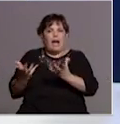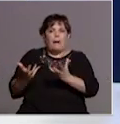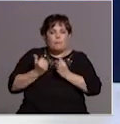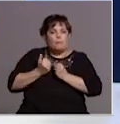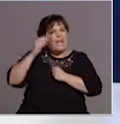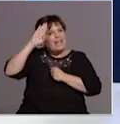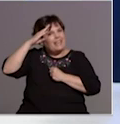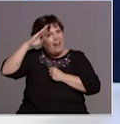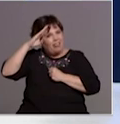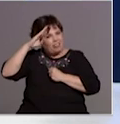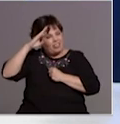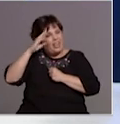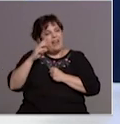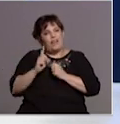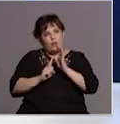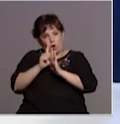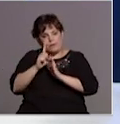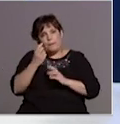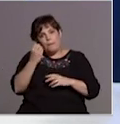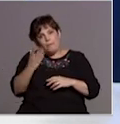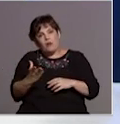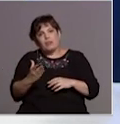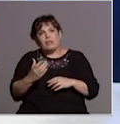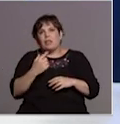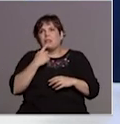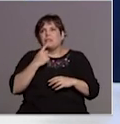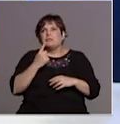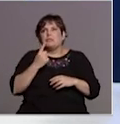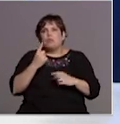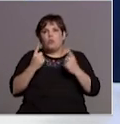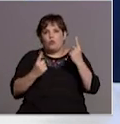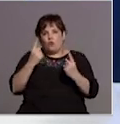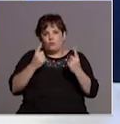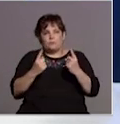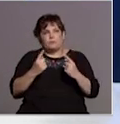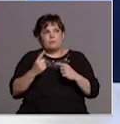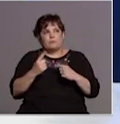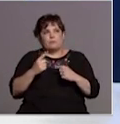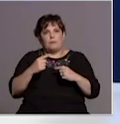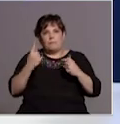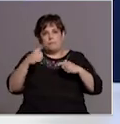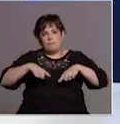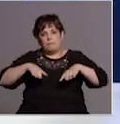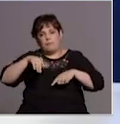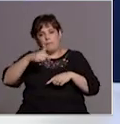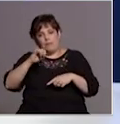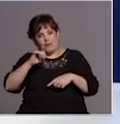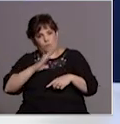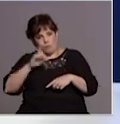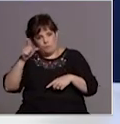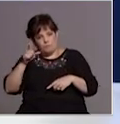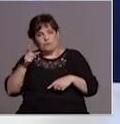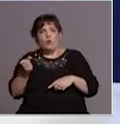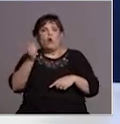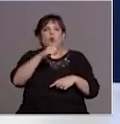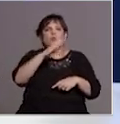norte porque porque entre las dos alternativas que eran male y jeremy